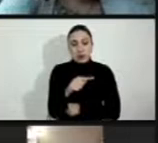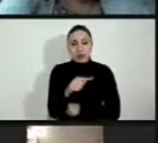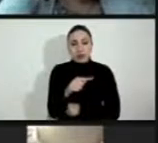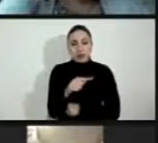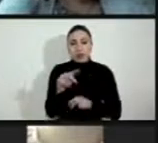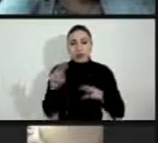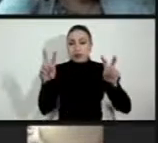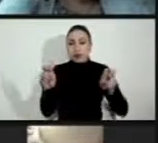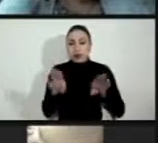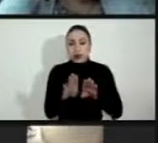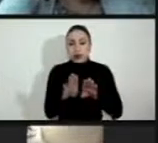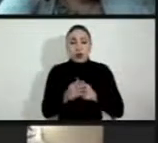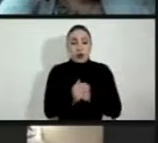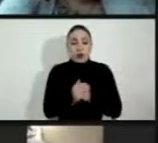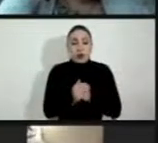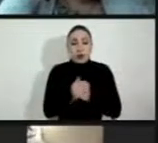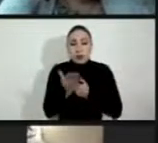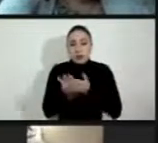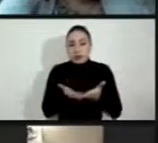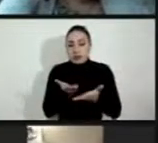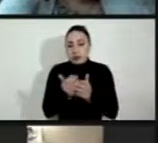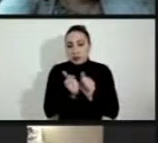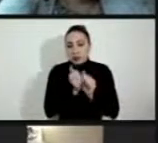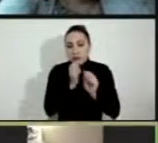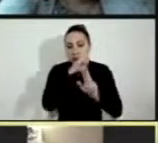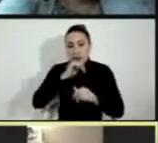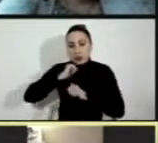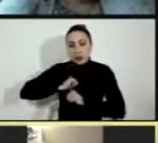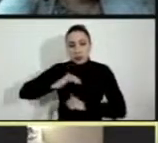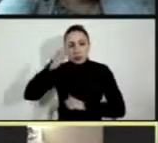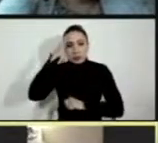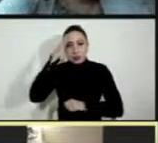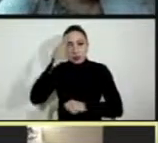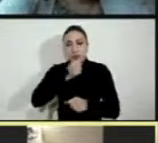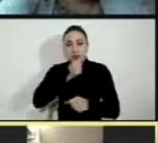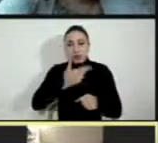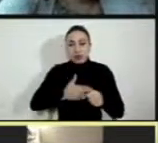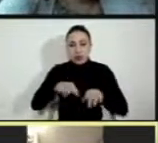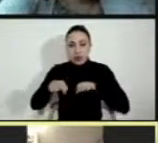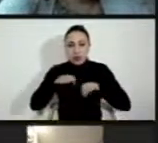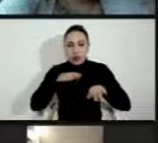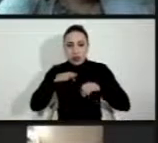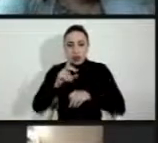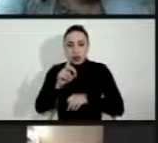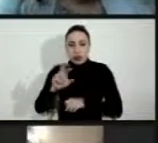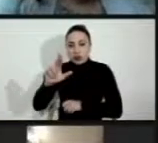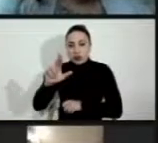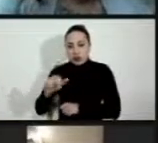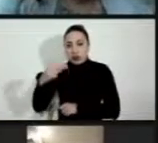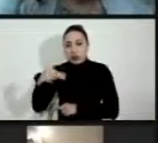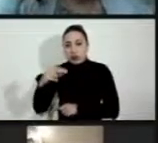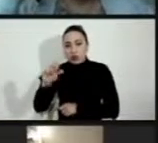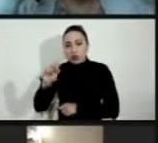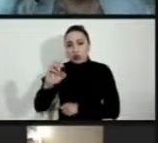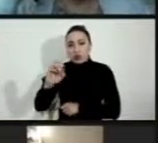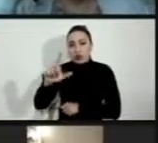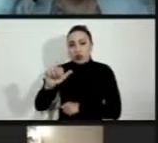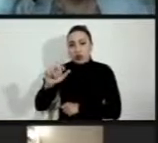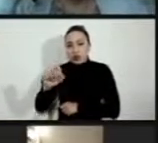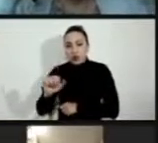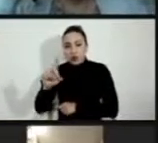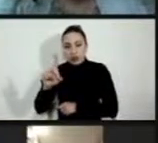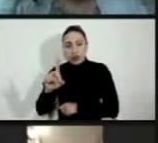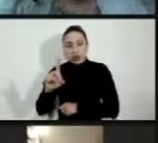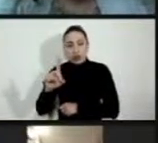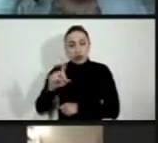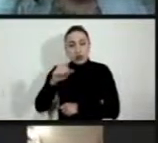exhorta respetuosamente a la titular de la Secretaría del Trabajo, la doctora Soledad Aragón Martínez, para que se